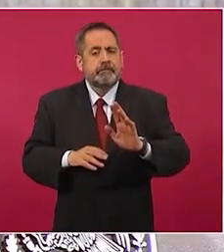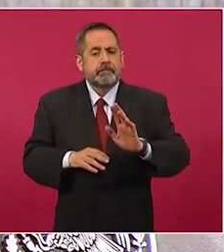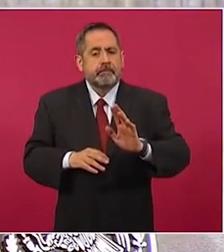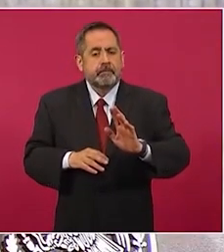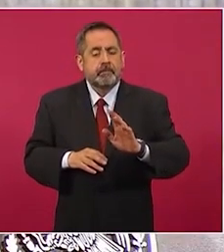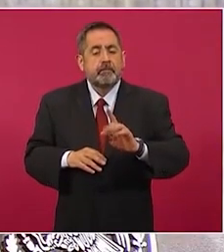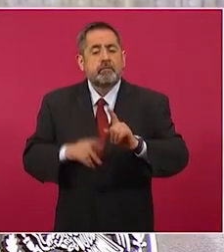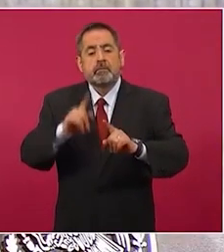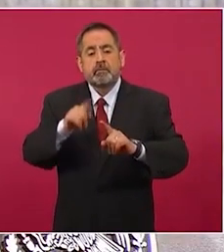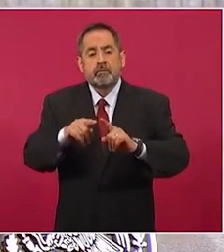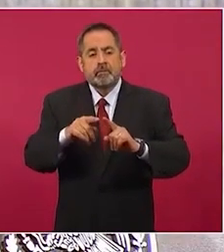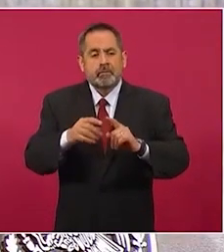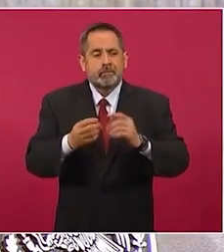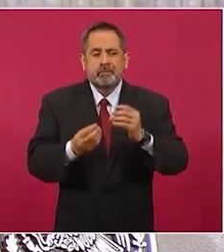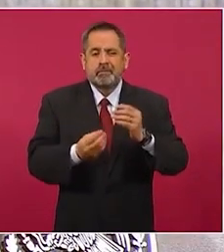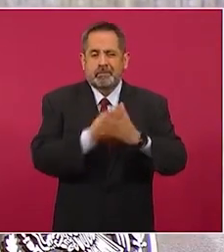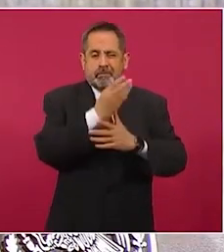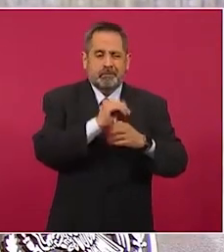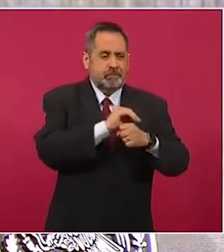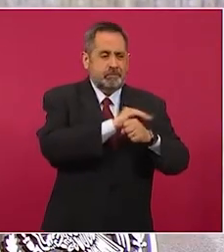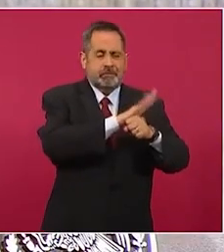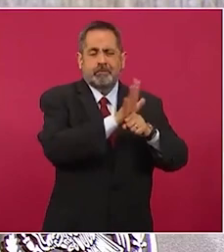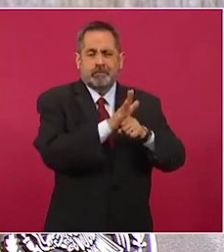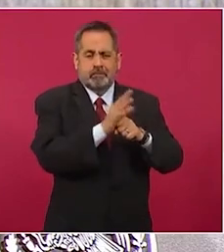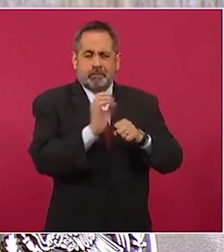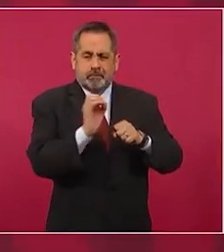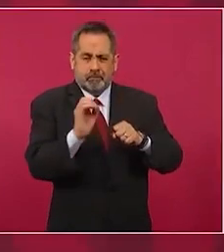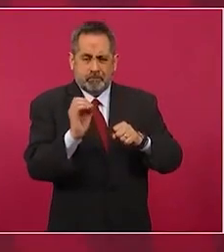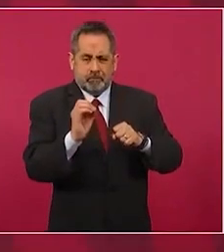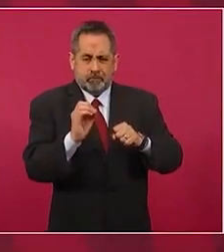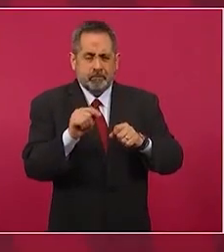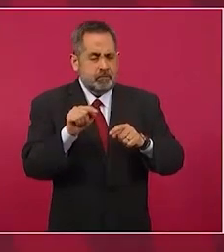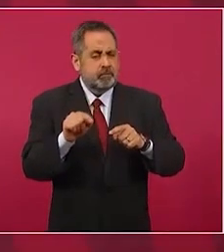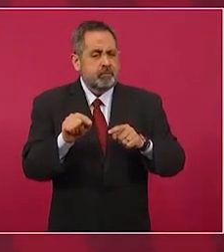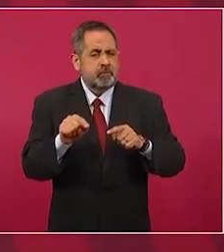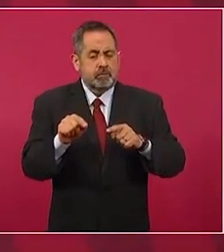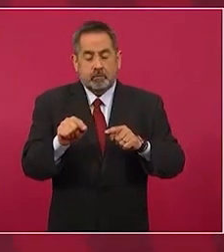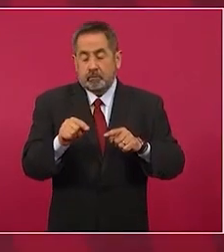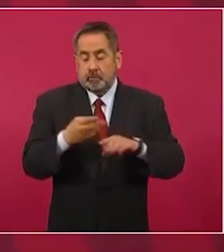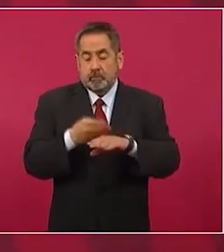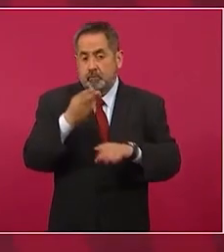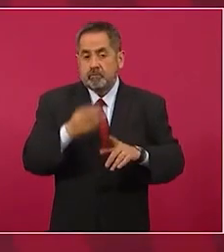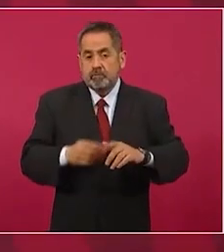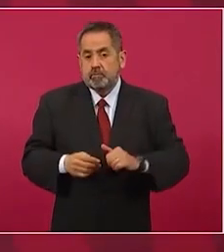esta nueva variante es en efecto muy